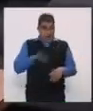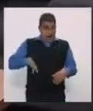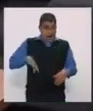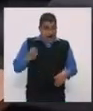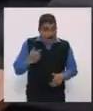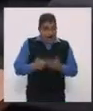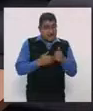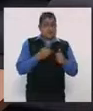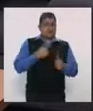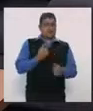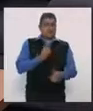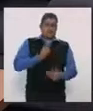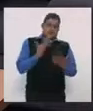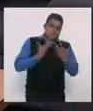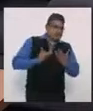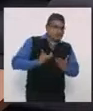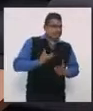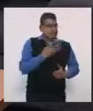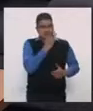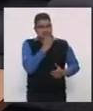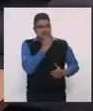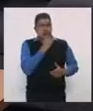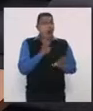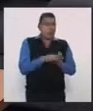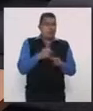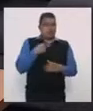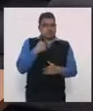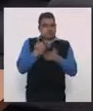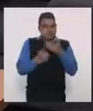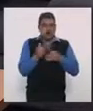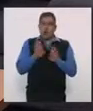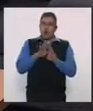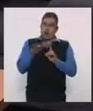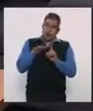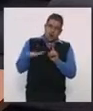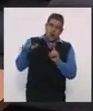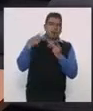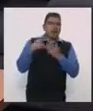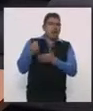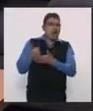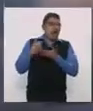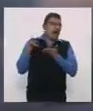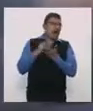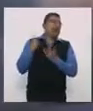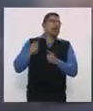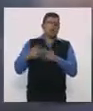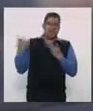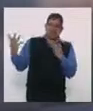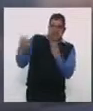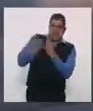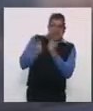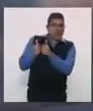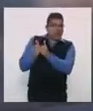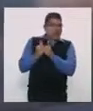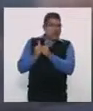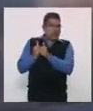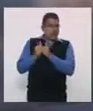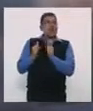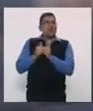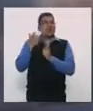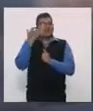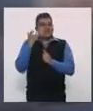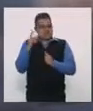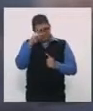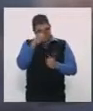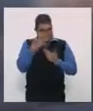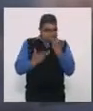tolerancia a la frustración, qué tanta flexibilidad, quién es tu red de apoyo, quiénes quieres que te acompañen en los momentos de crisis.